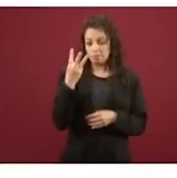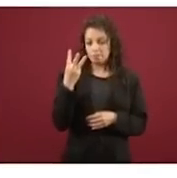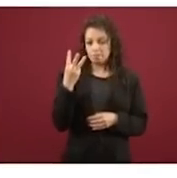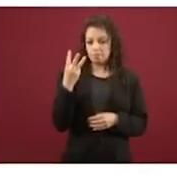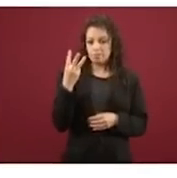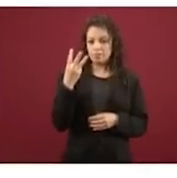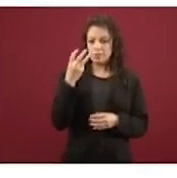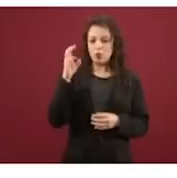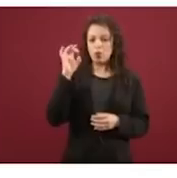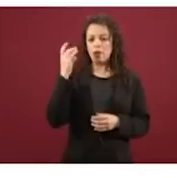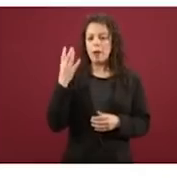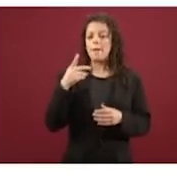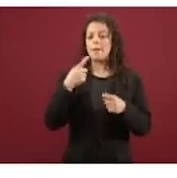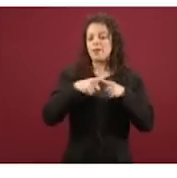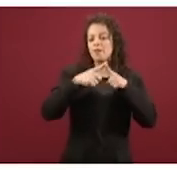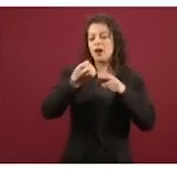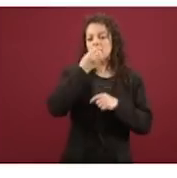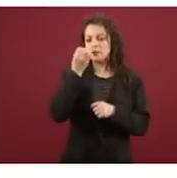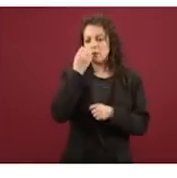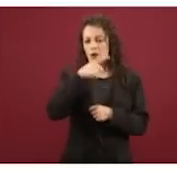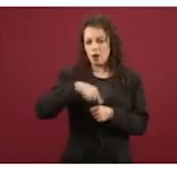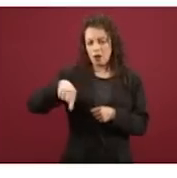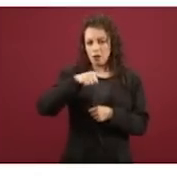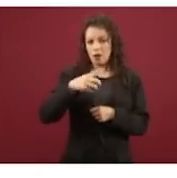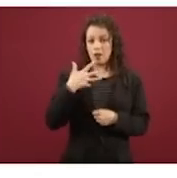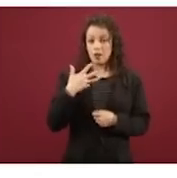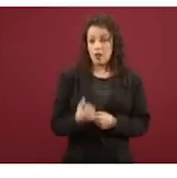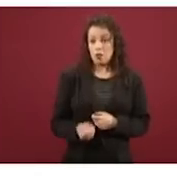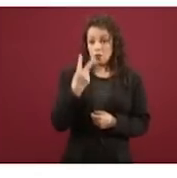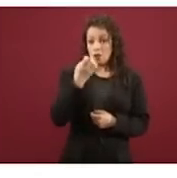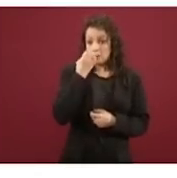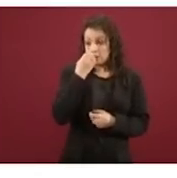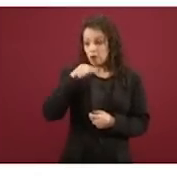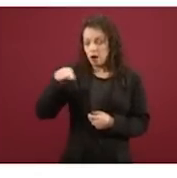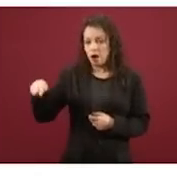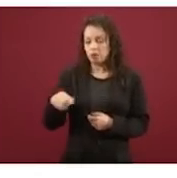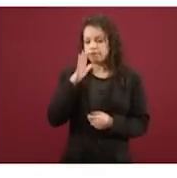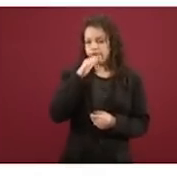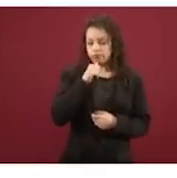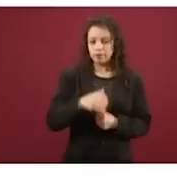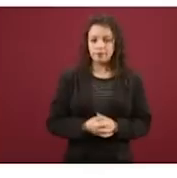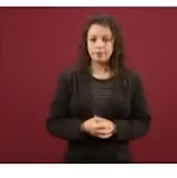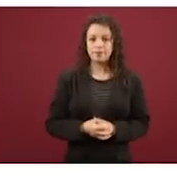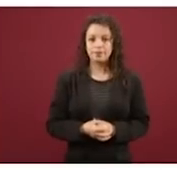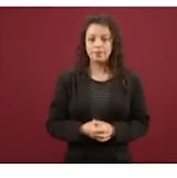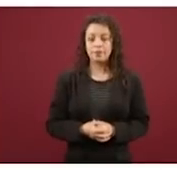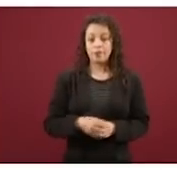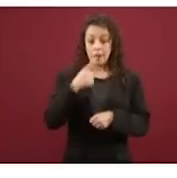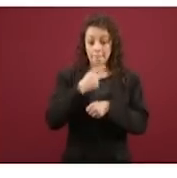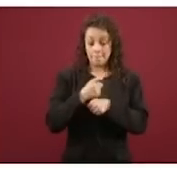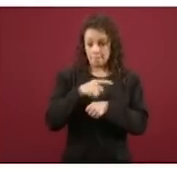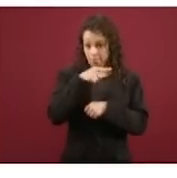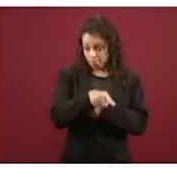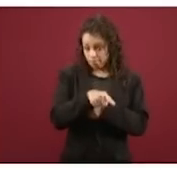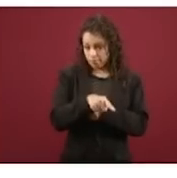173.742 planteles, porque en algún plantel puede haber dos escuelas. La primera etapa tiene como meta